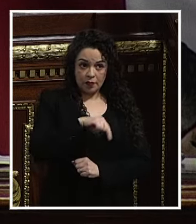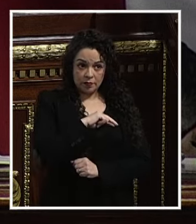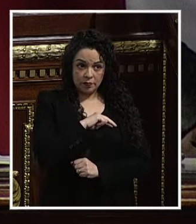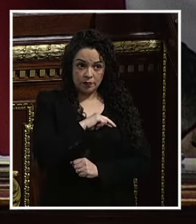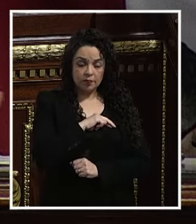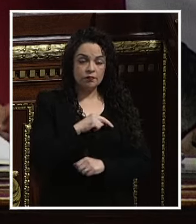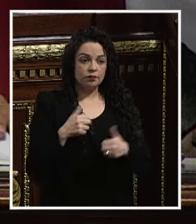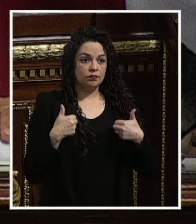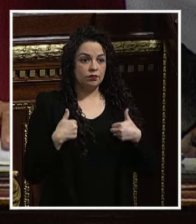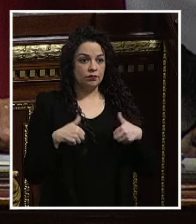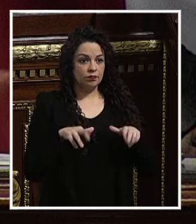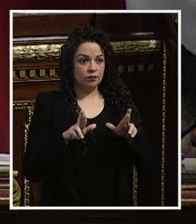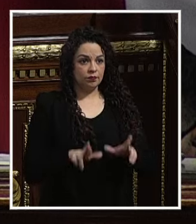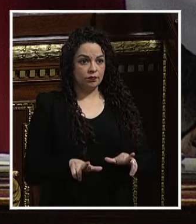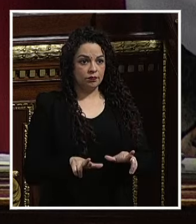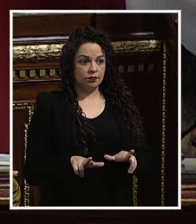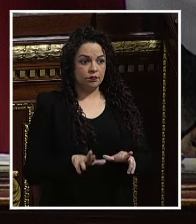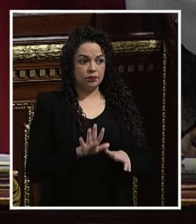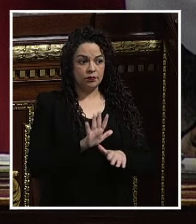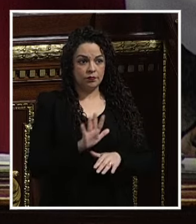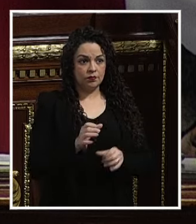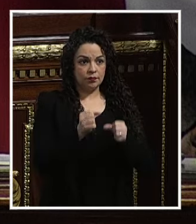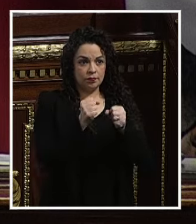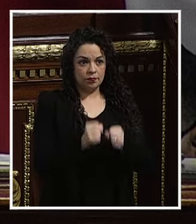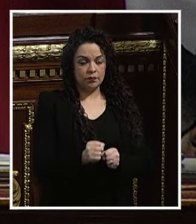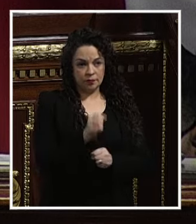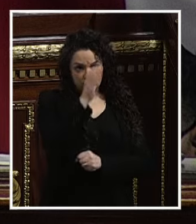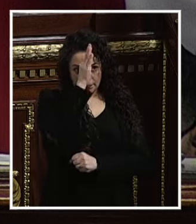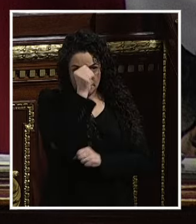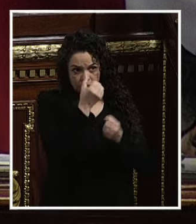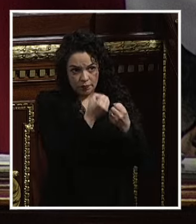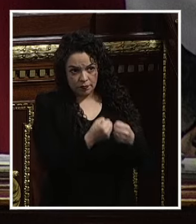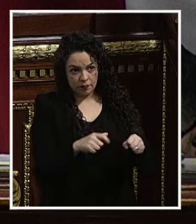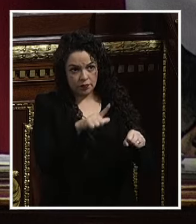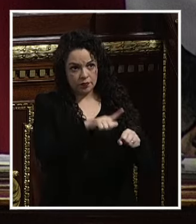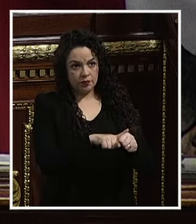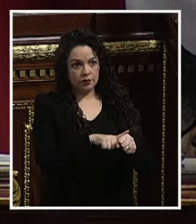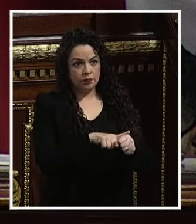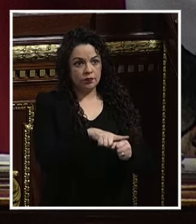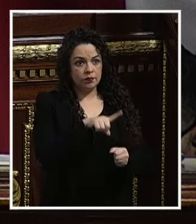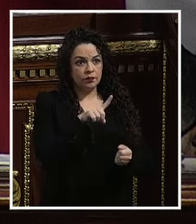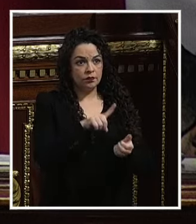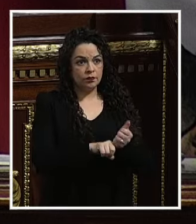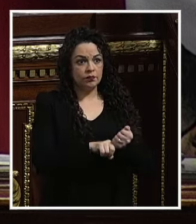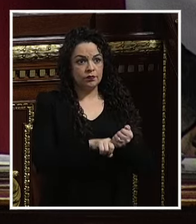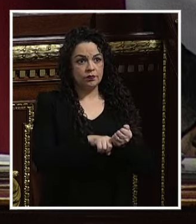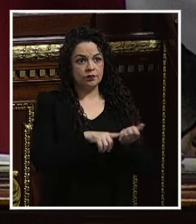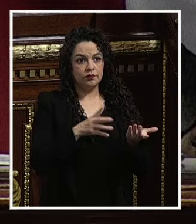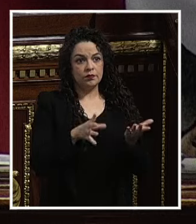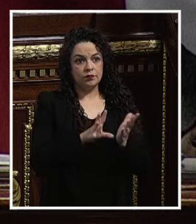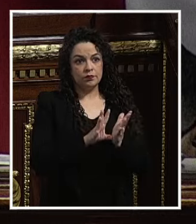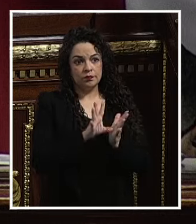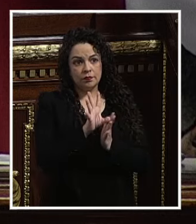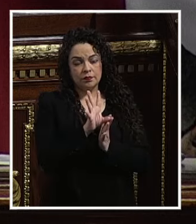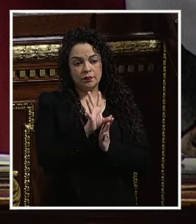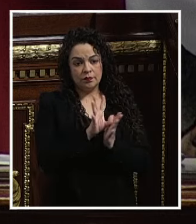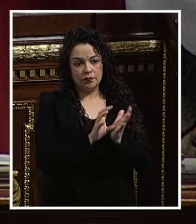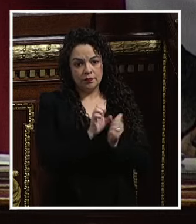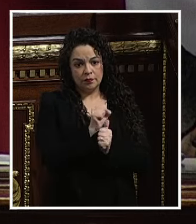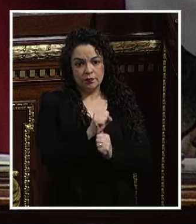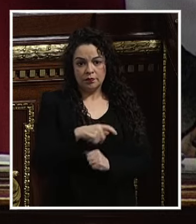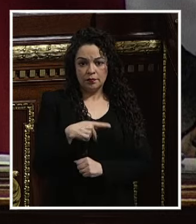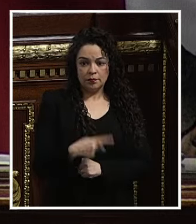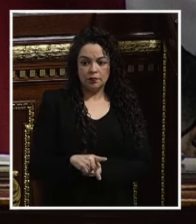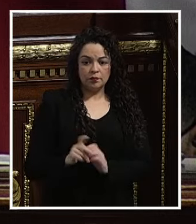social en nuestra capital. La naturaleza constitucional del poder legislativo que integramos nos